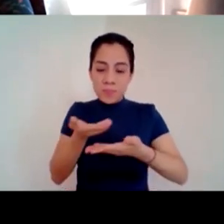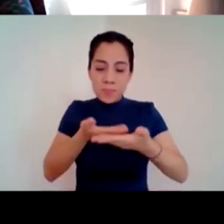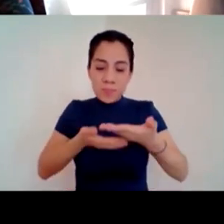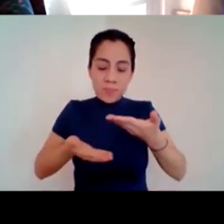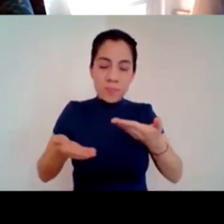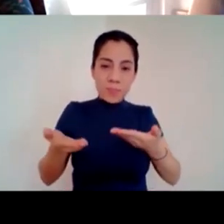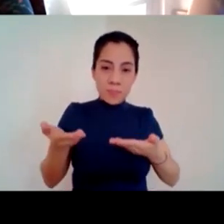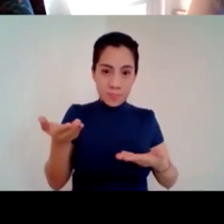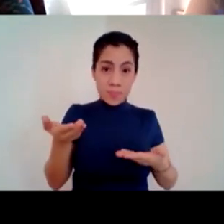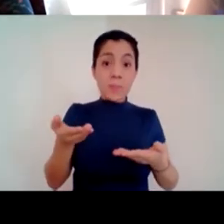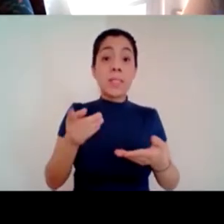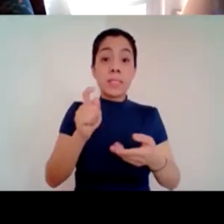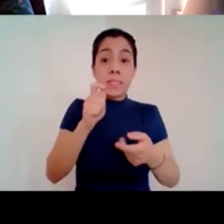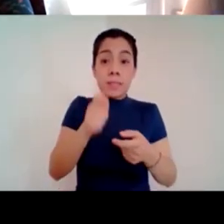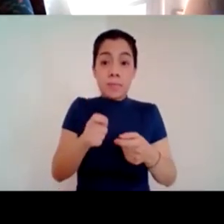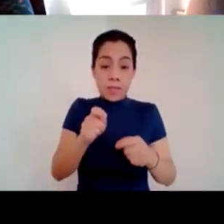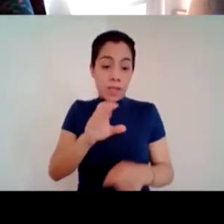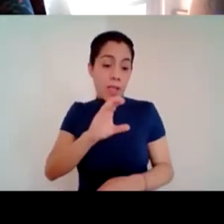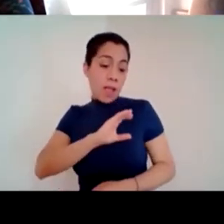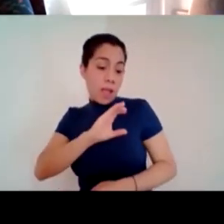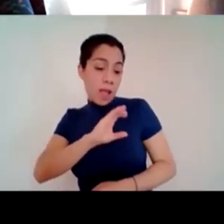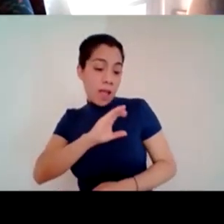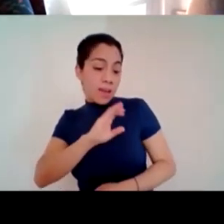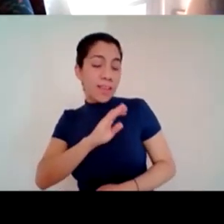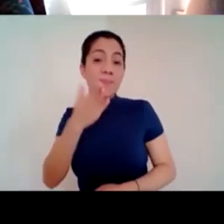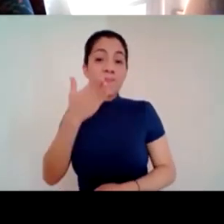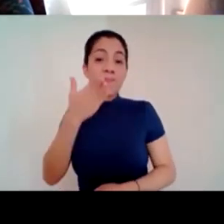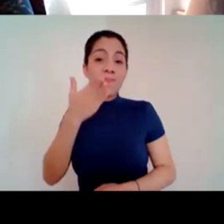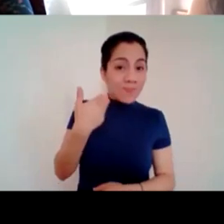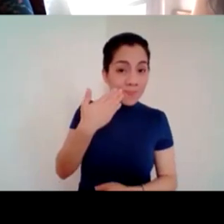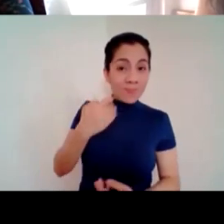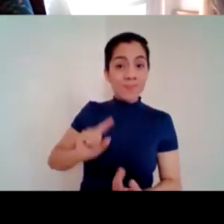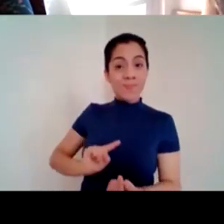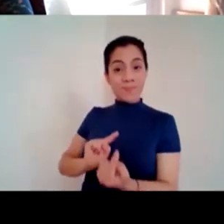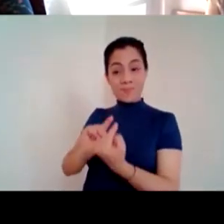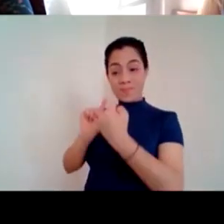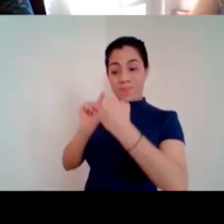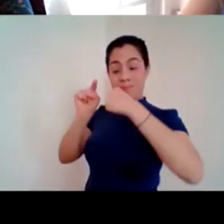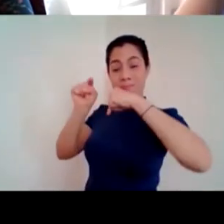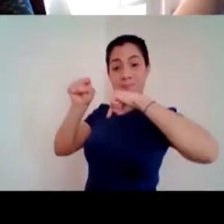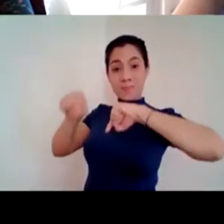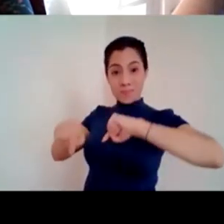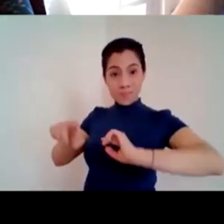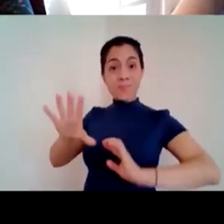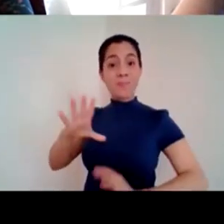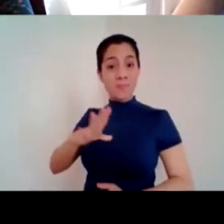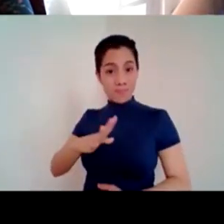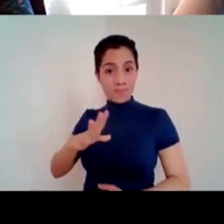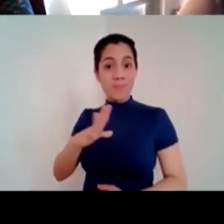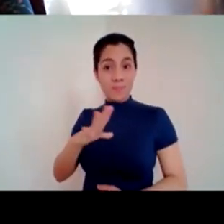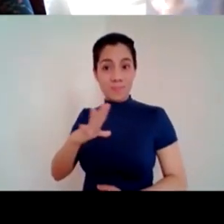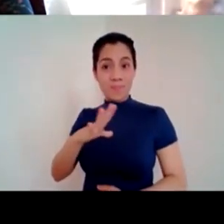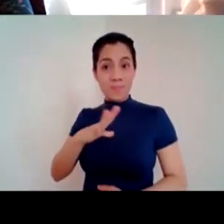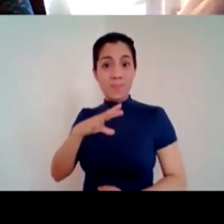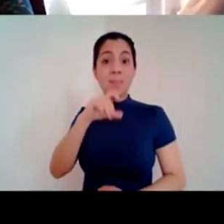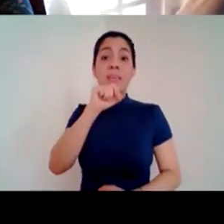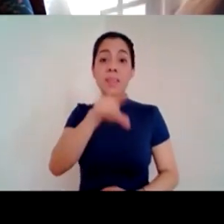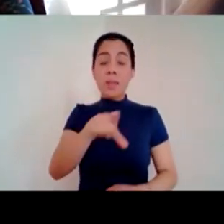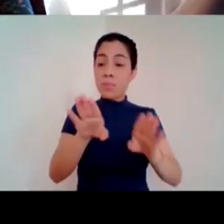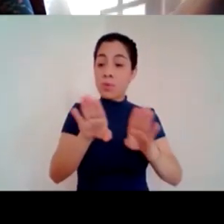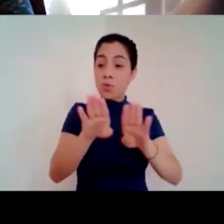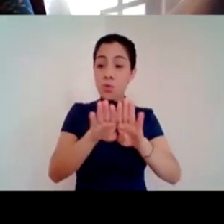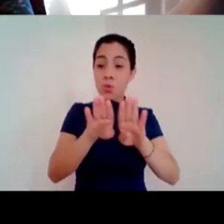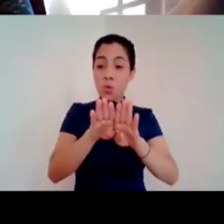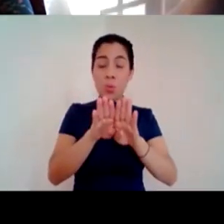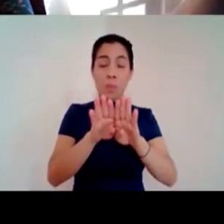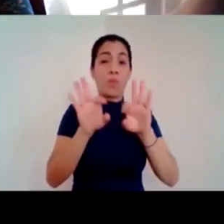con el afecto la simpatía la empatía y las condiciones de vida material física